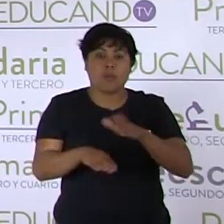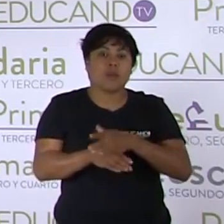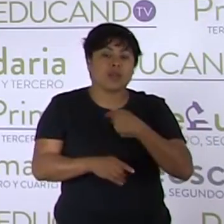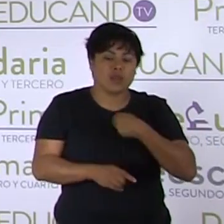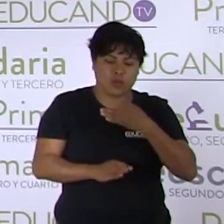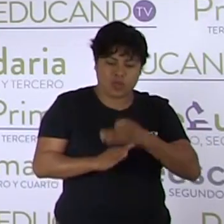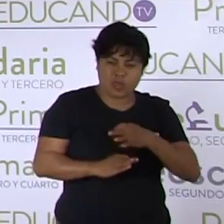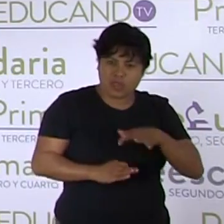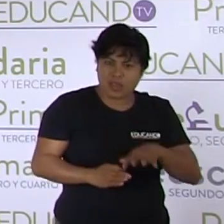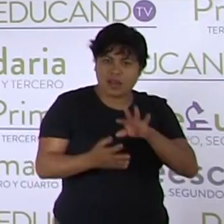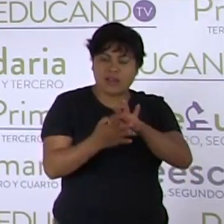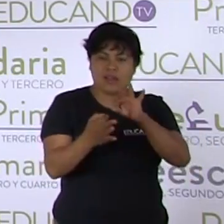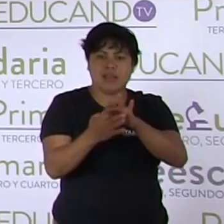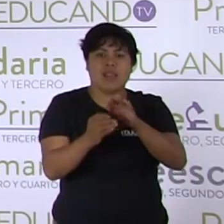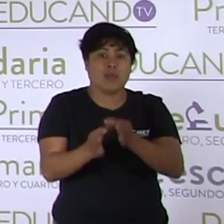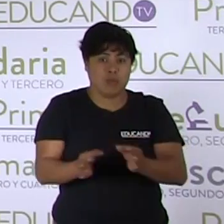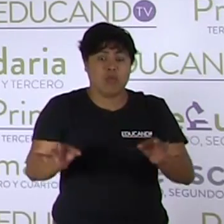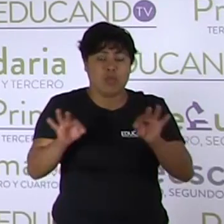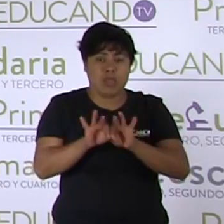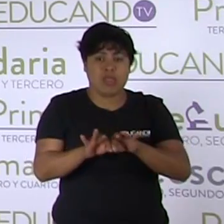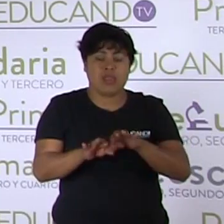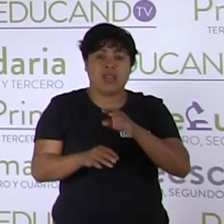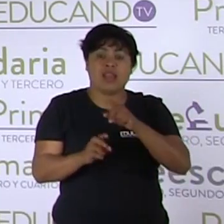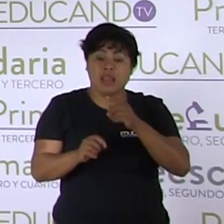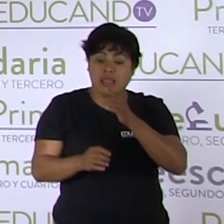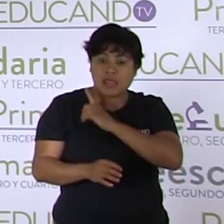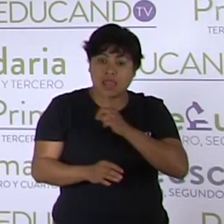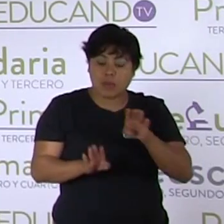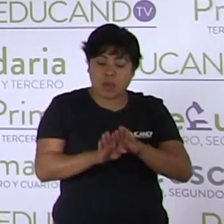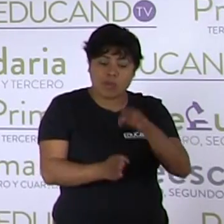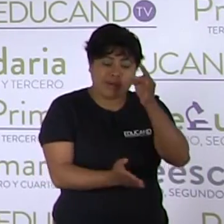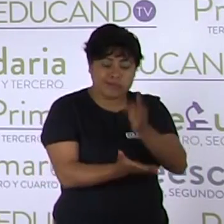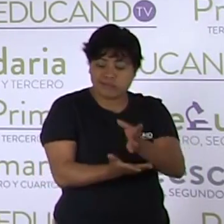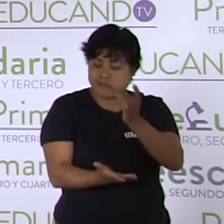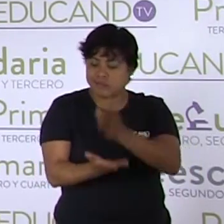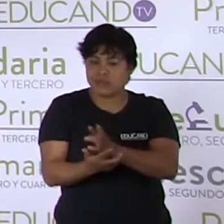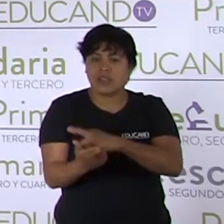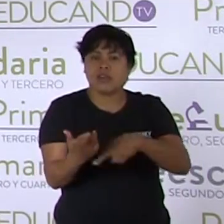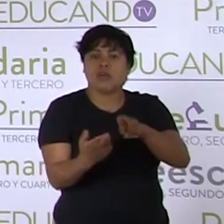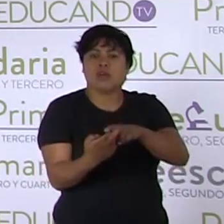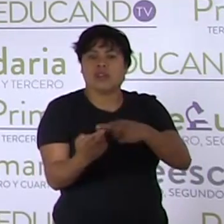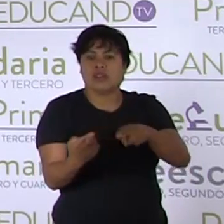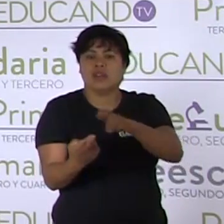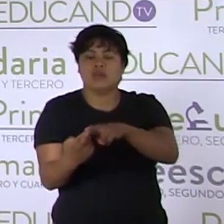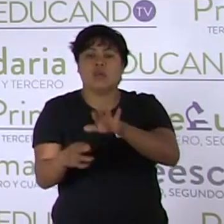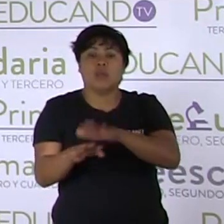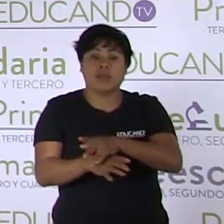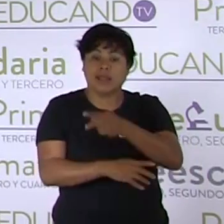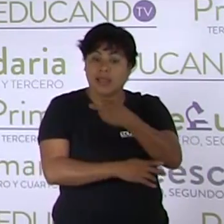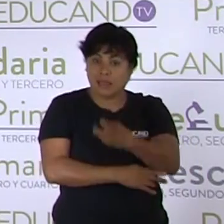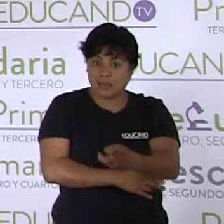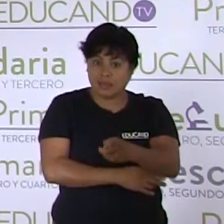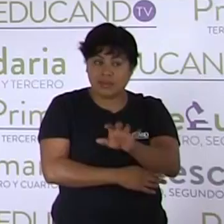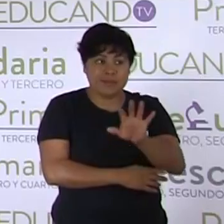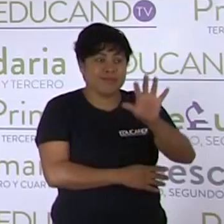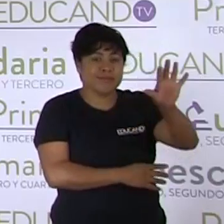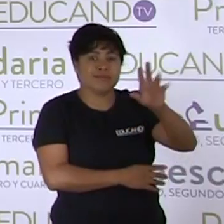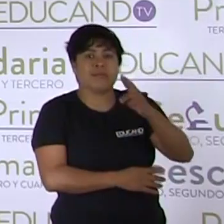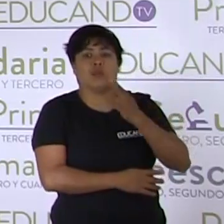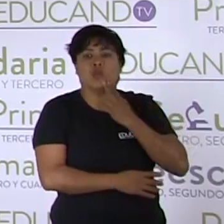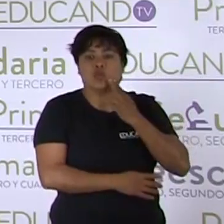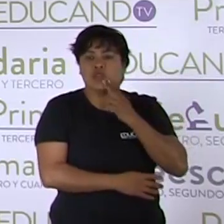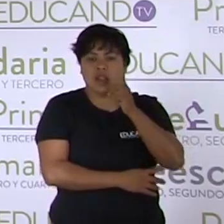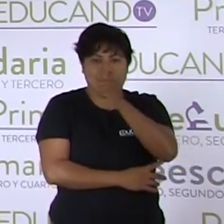importante ubicar esos regionalismos, esos modismos? Porque ese es el lenguaje que se